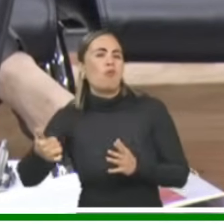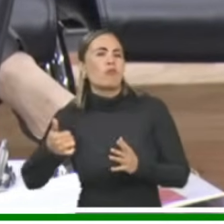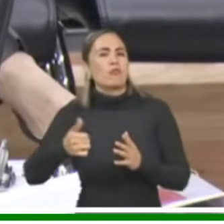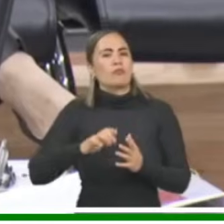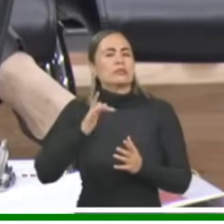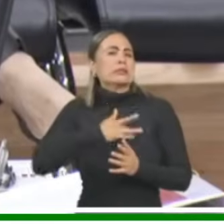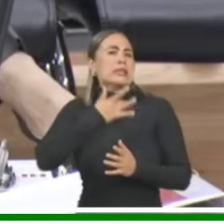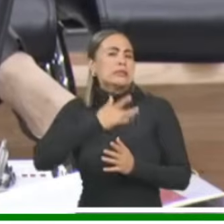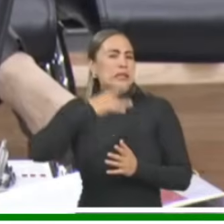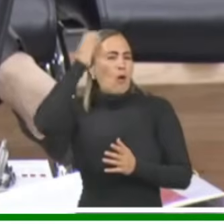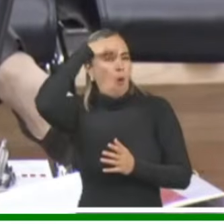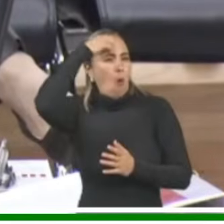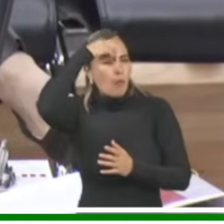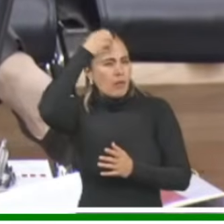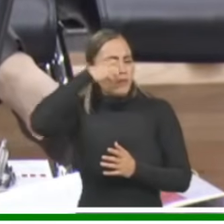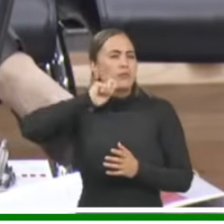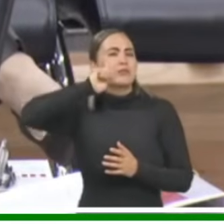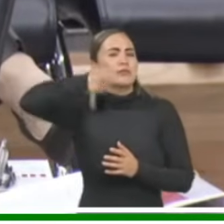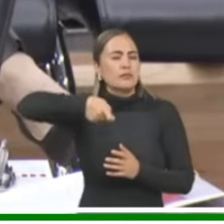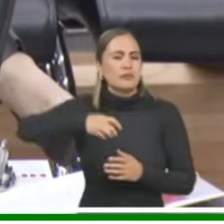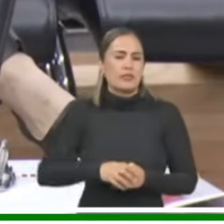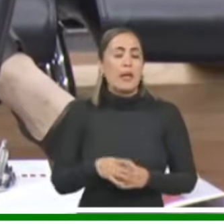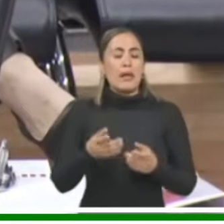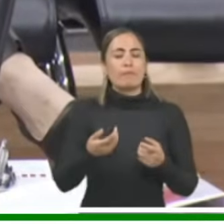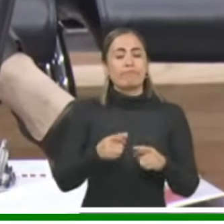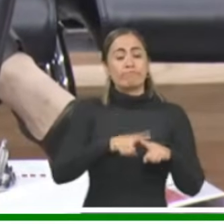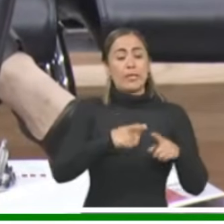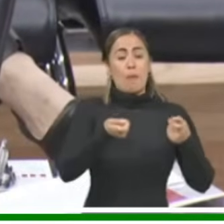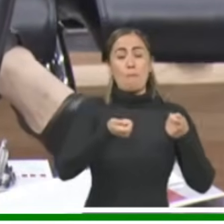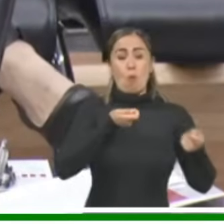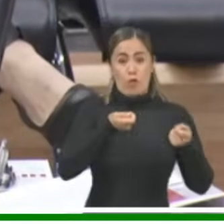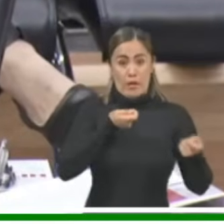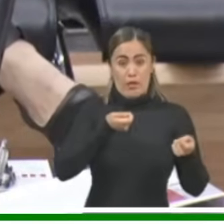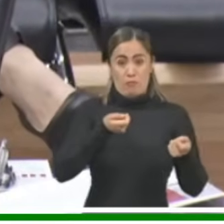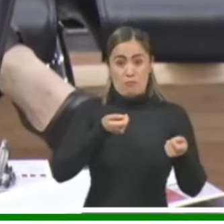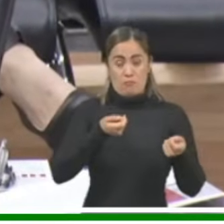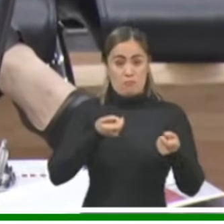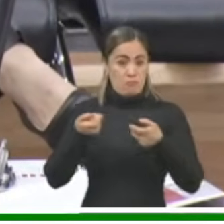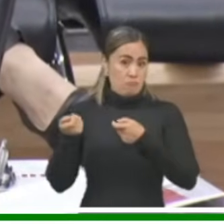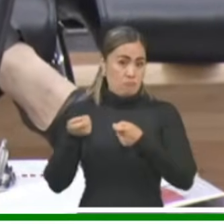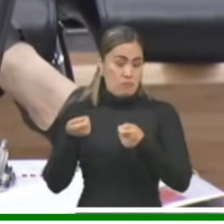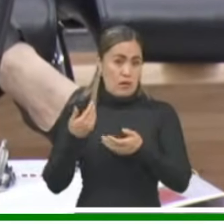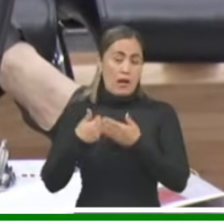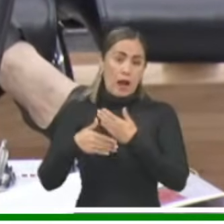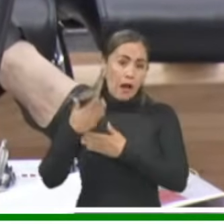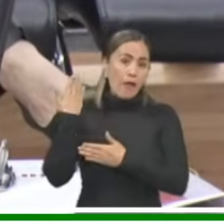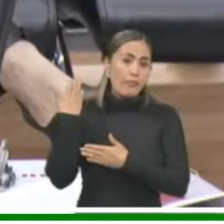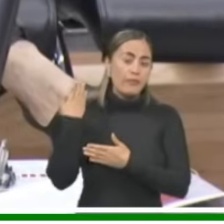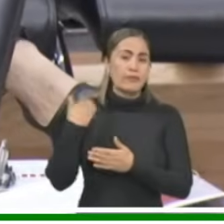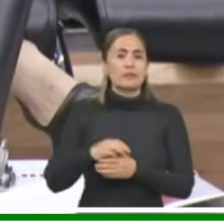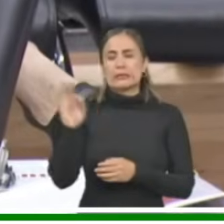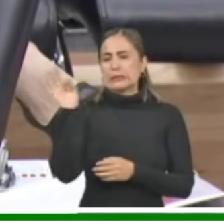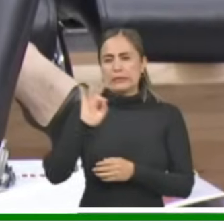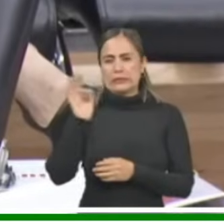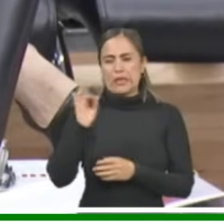que no sean los moderadores sujetos que han estado claramente a favor